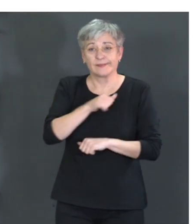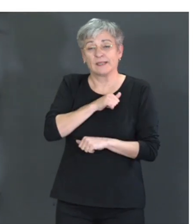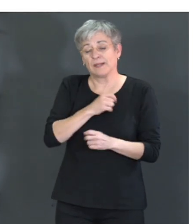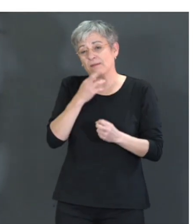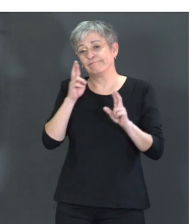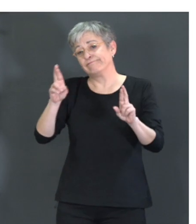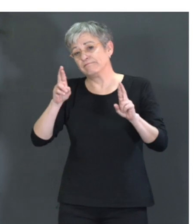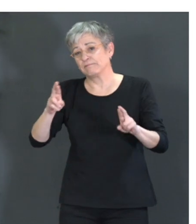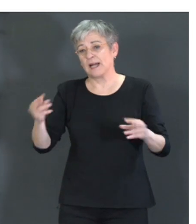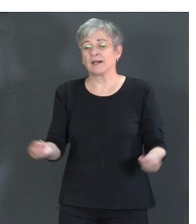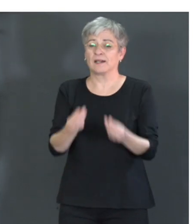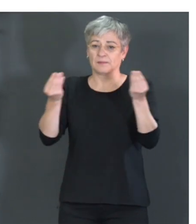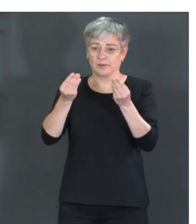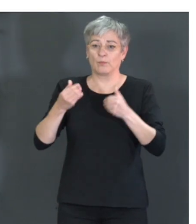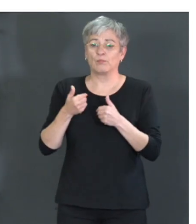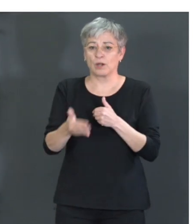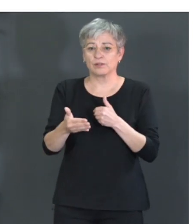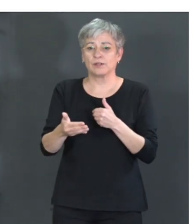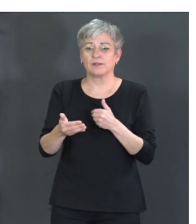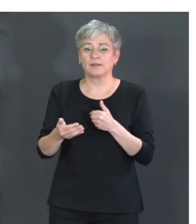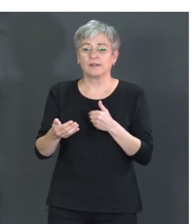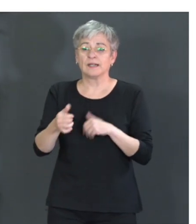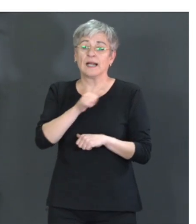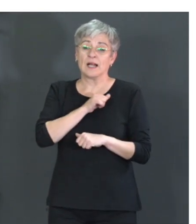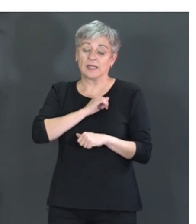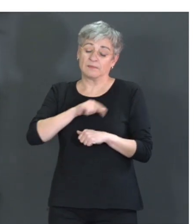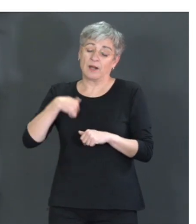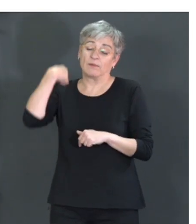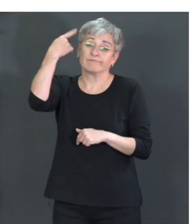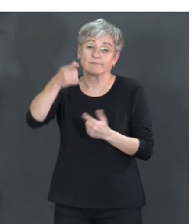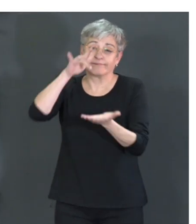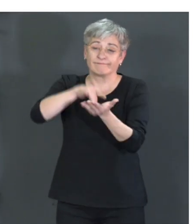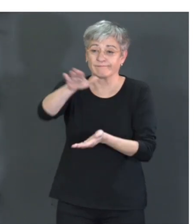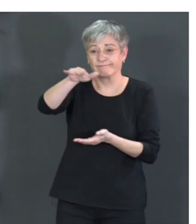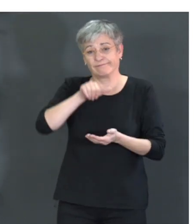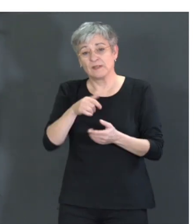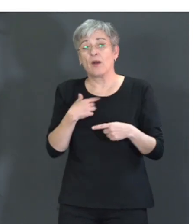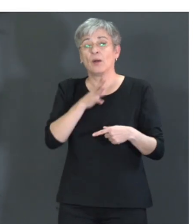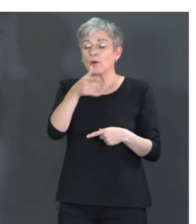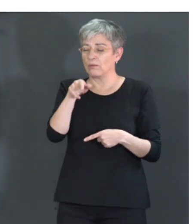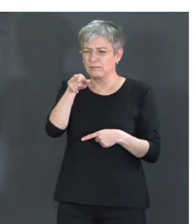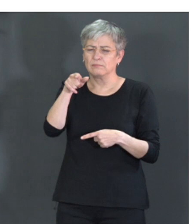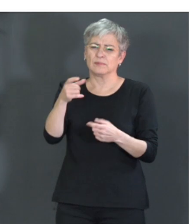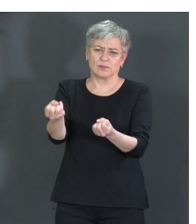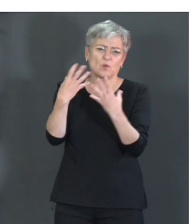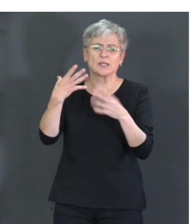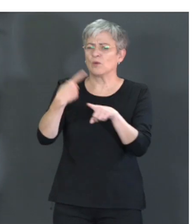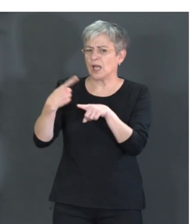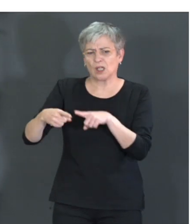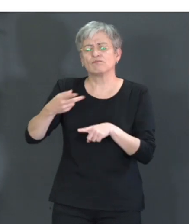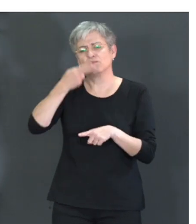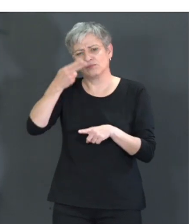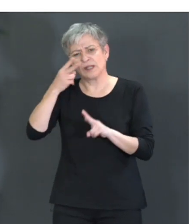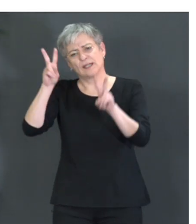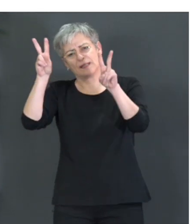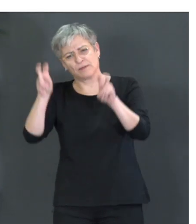recupere pronto, y esperamos poder contar con él en otra ocasión, porque es muy interesante todo lo que puede contar en